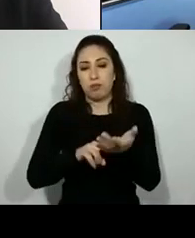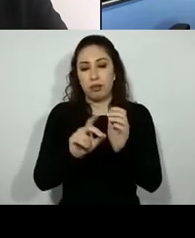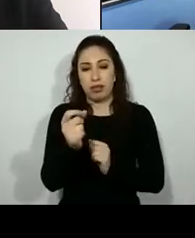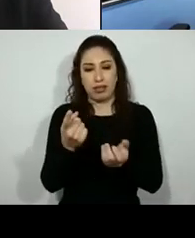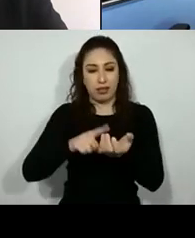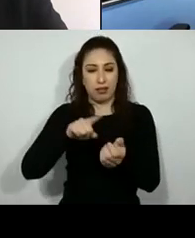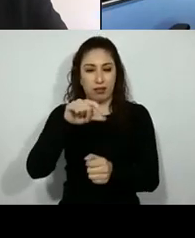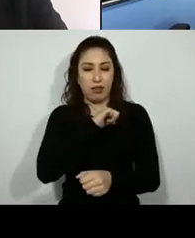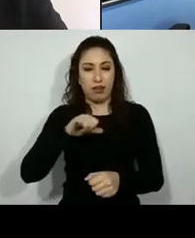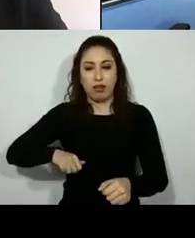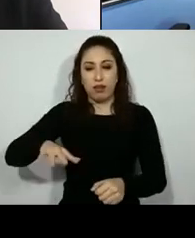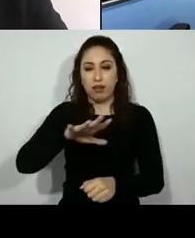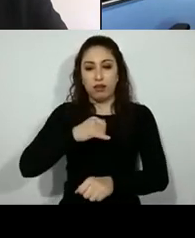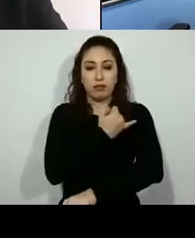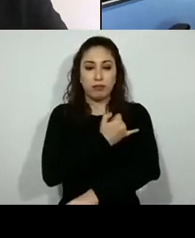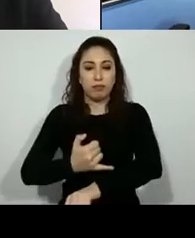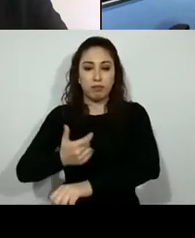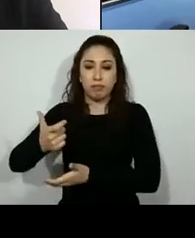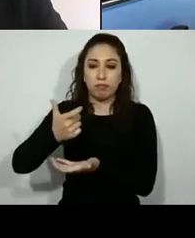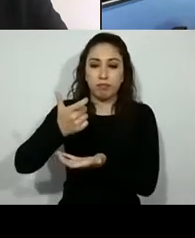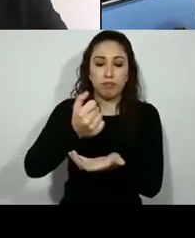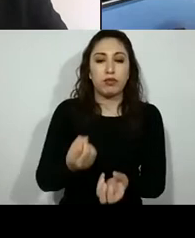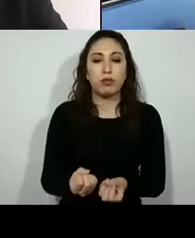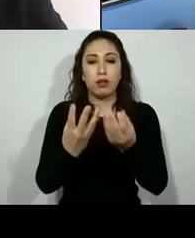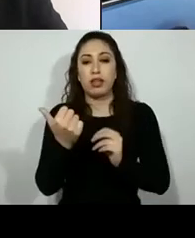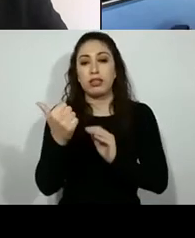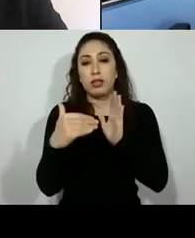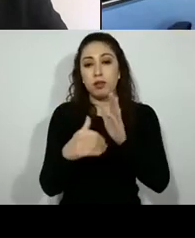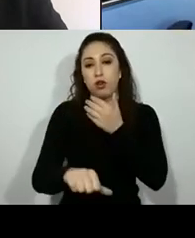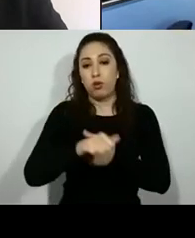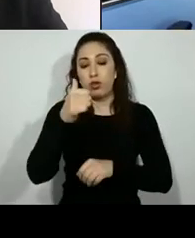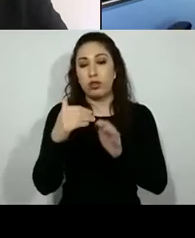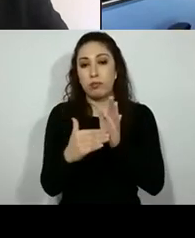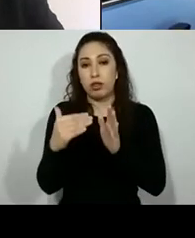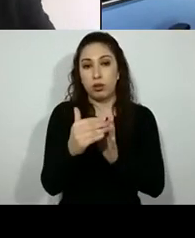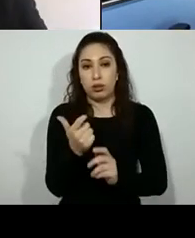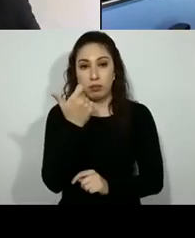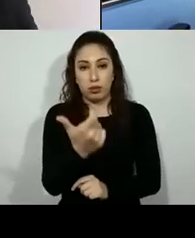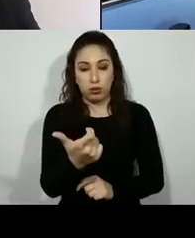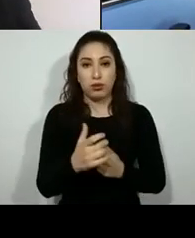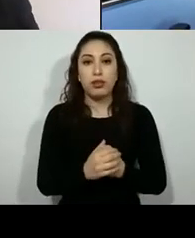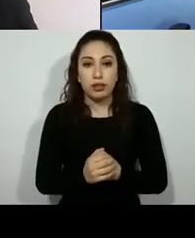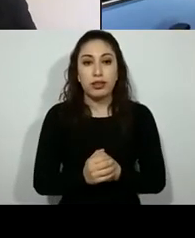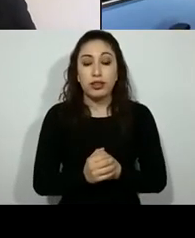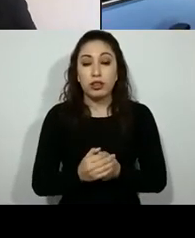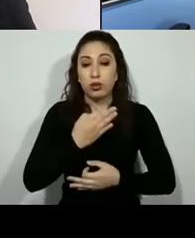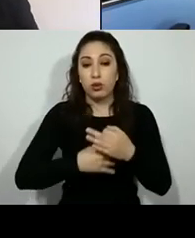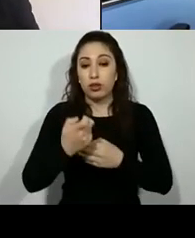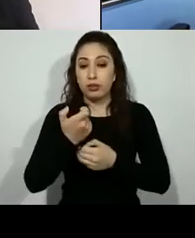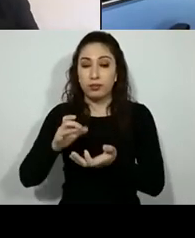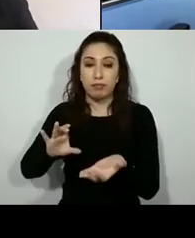se le fue autorizado un presupuesto de 6.011 millones de pesos. Este monto fue ajustado